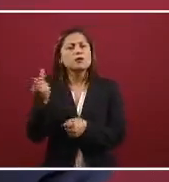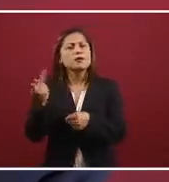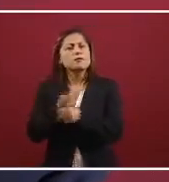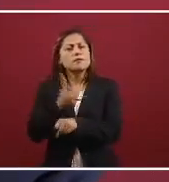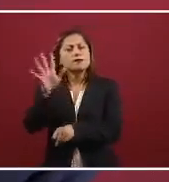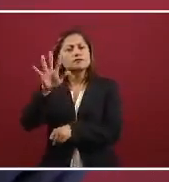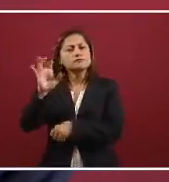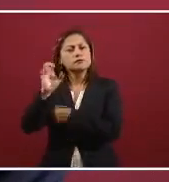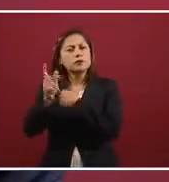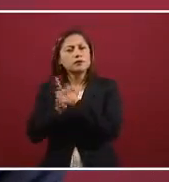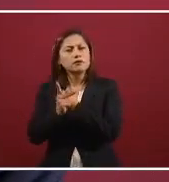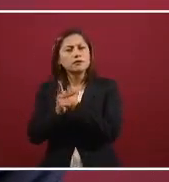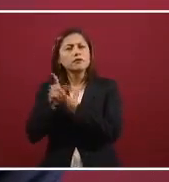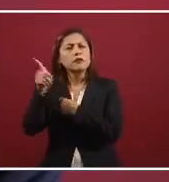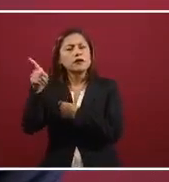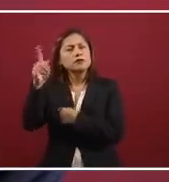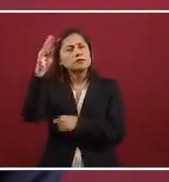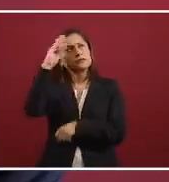austeridad